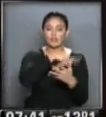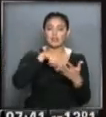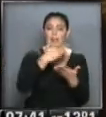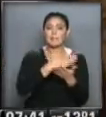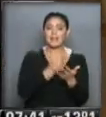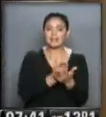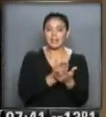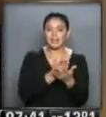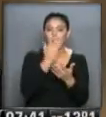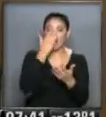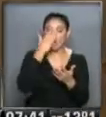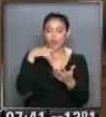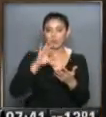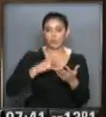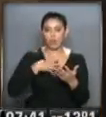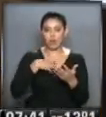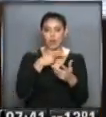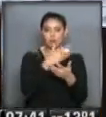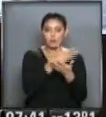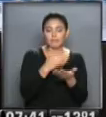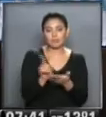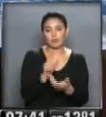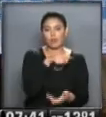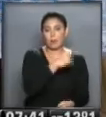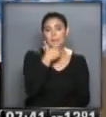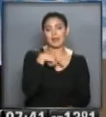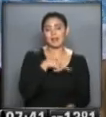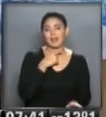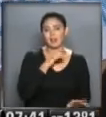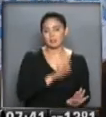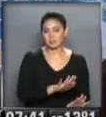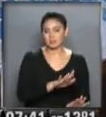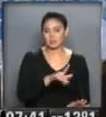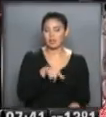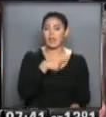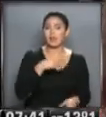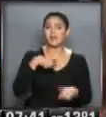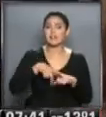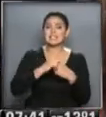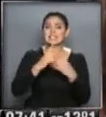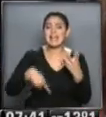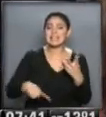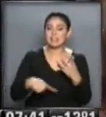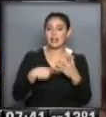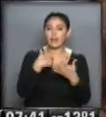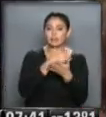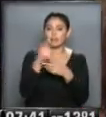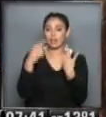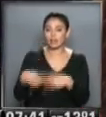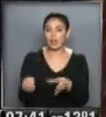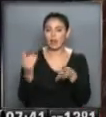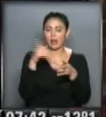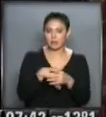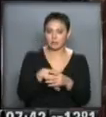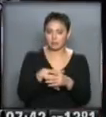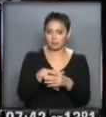cuarto y quinto año, como quiera hacer el jefe de gobierno, a cambio de poner talleres multidisciplinarios y